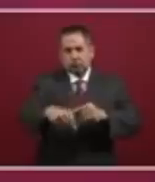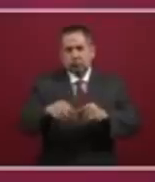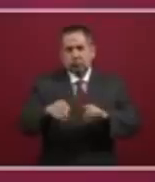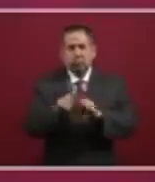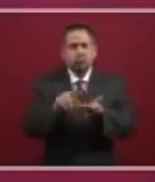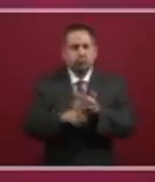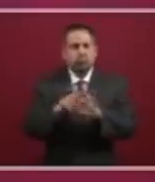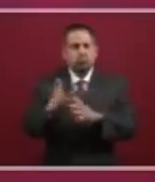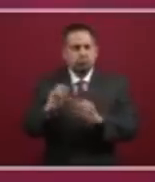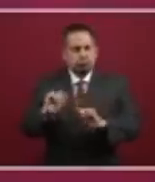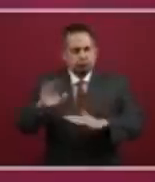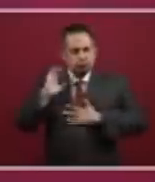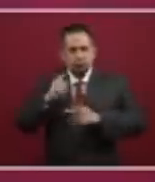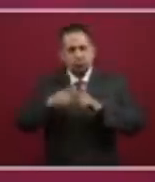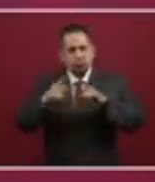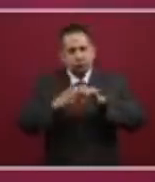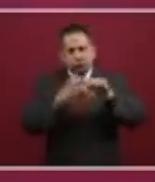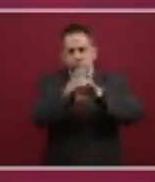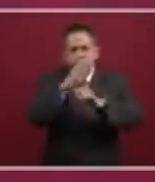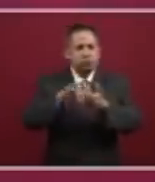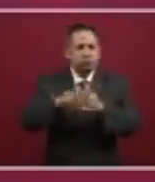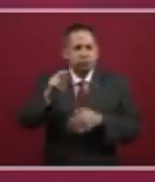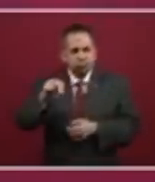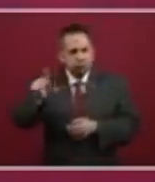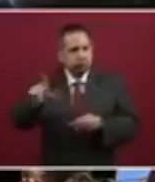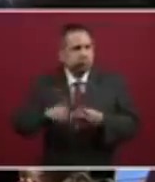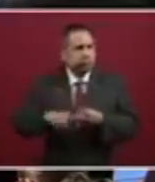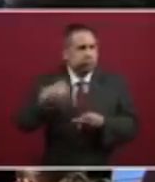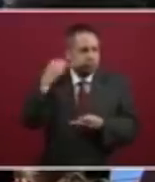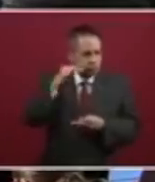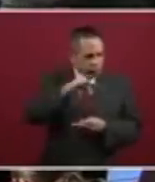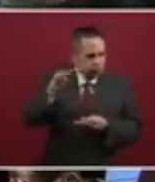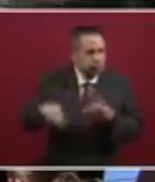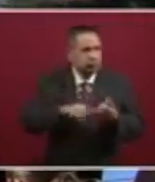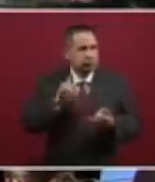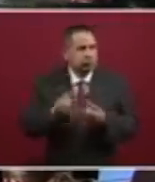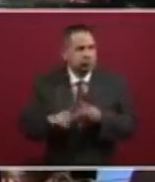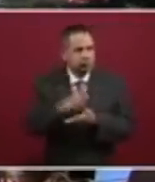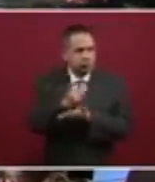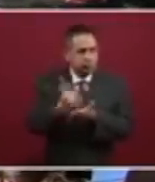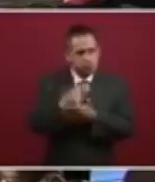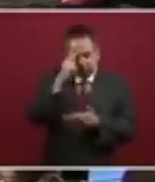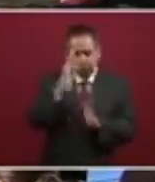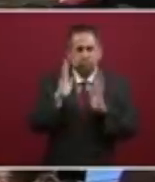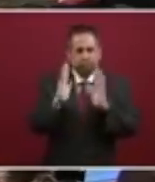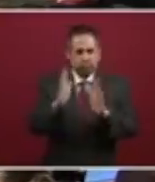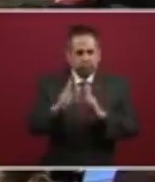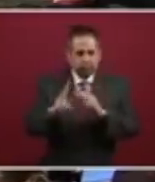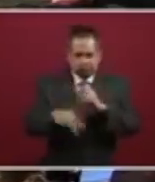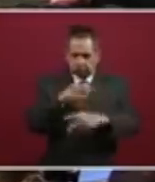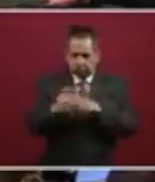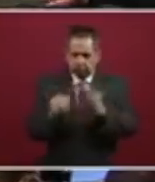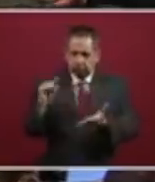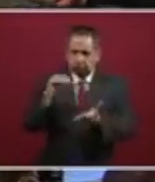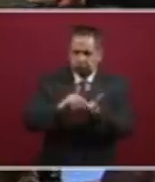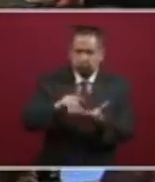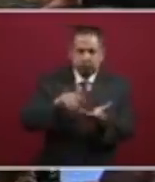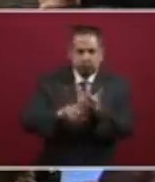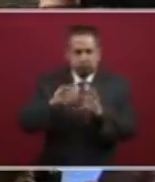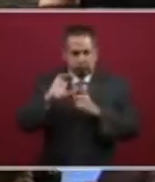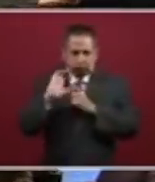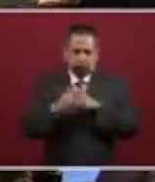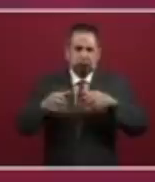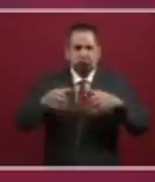compromisos con algunos estados, el caso de Nuevo León, el caso de Michoacán, el caso de la Ciudad de México, para que ya queden resueltos definitiva y